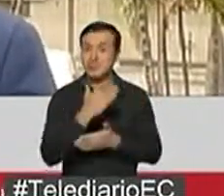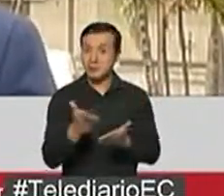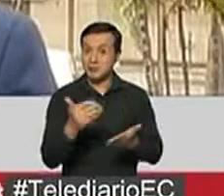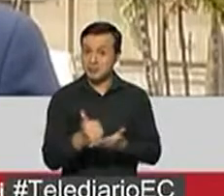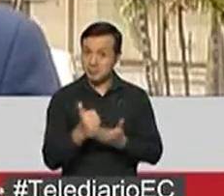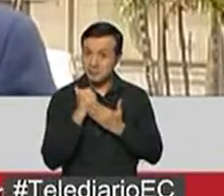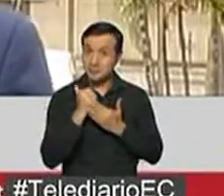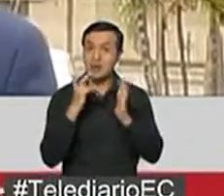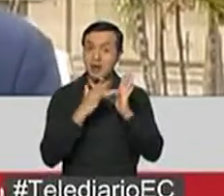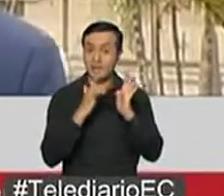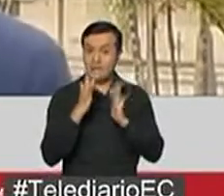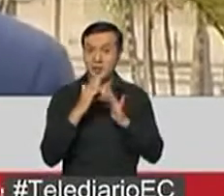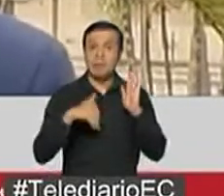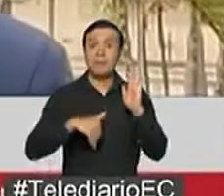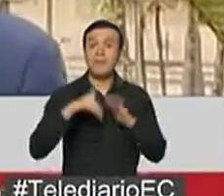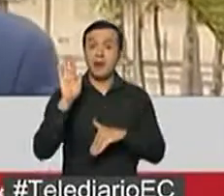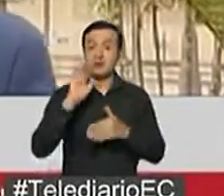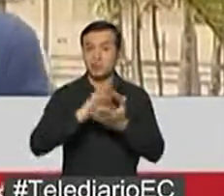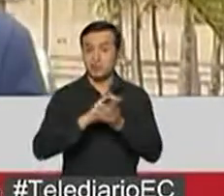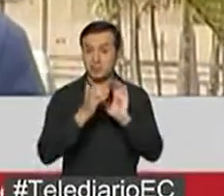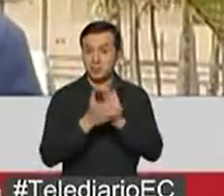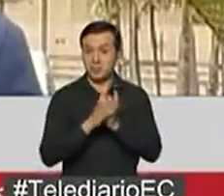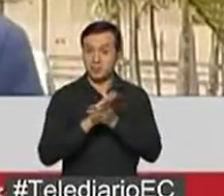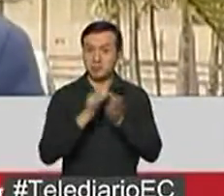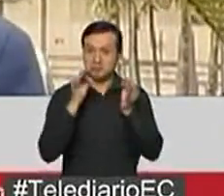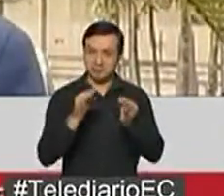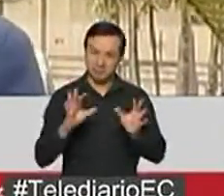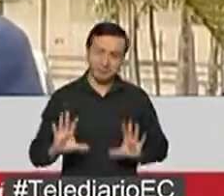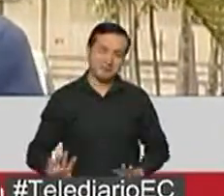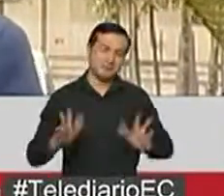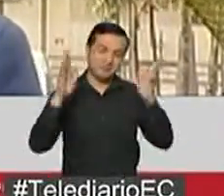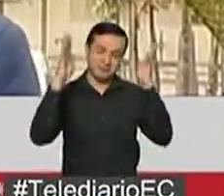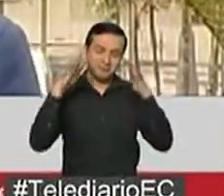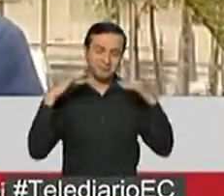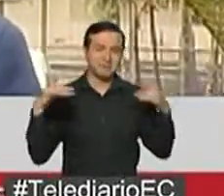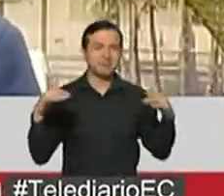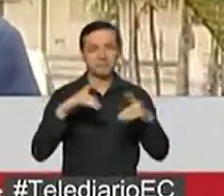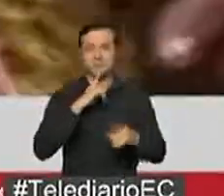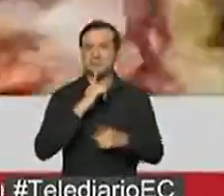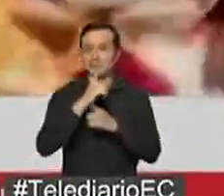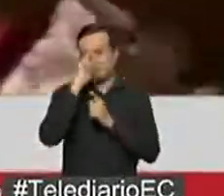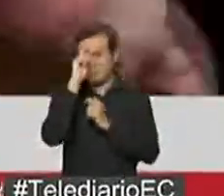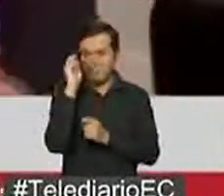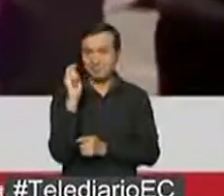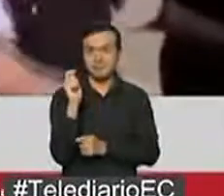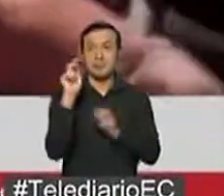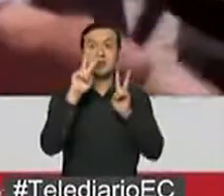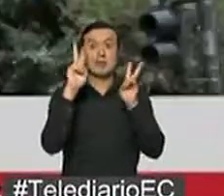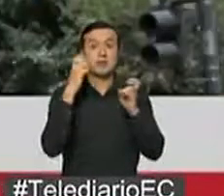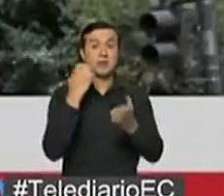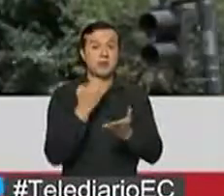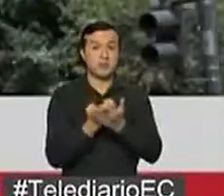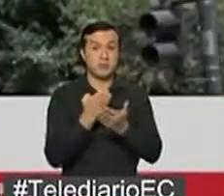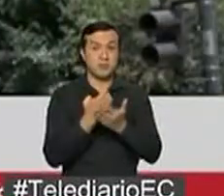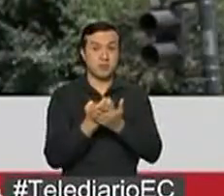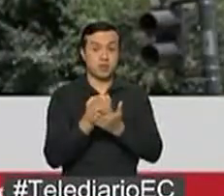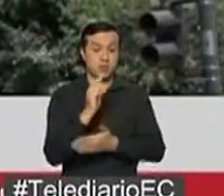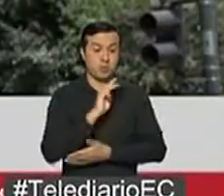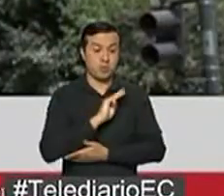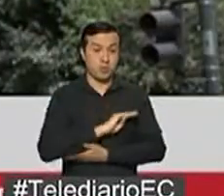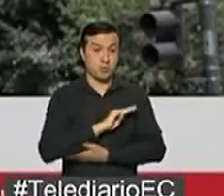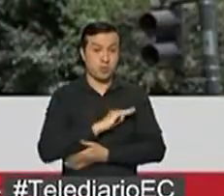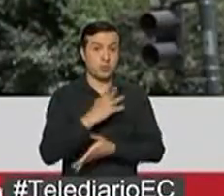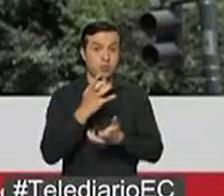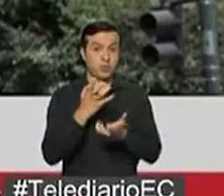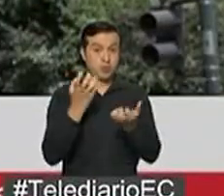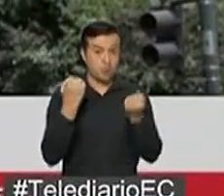en abril y sobre todo en noviembre realmente festejar la nuestra ciudad como se la merece en materia económica el cabildo también espera